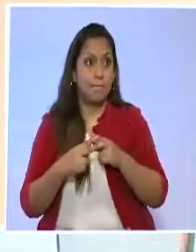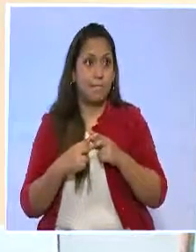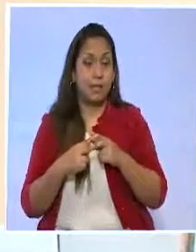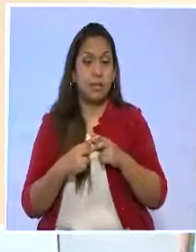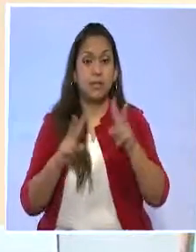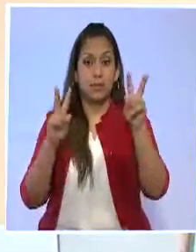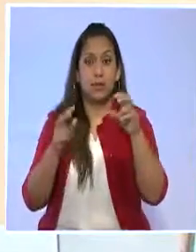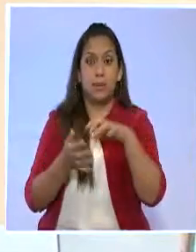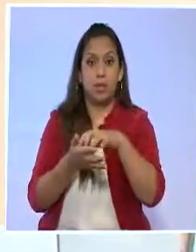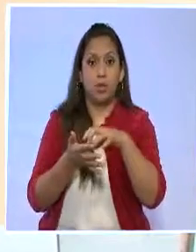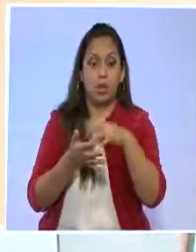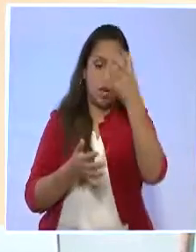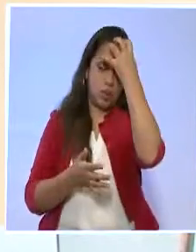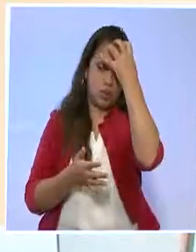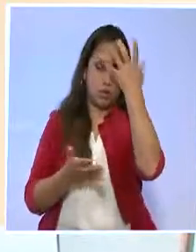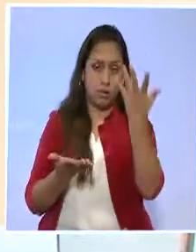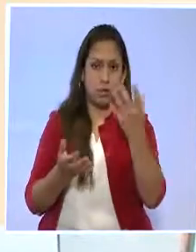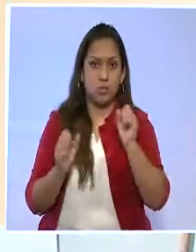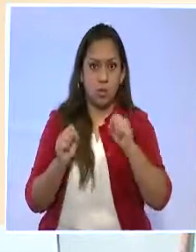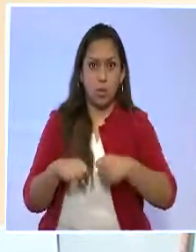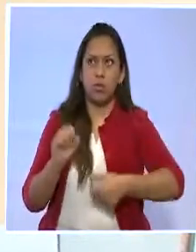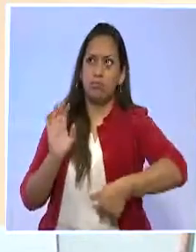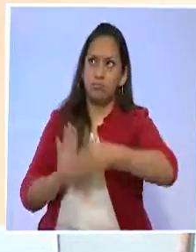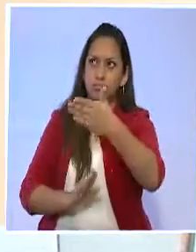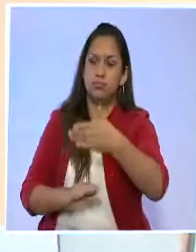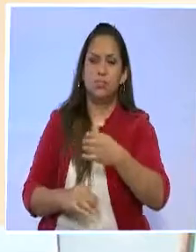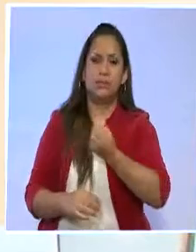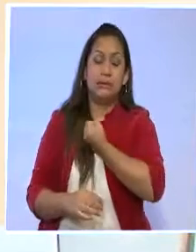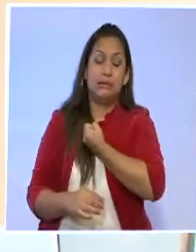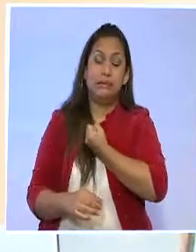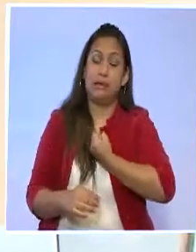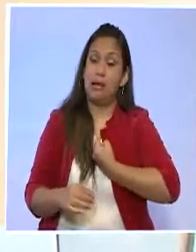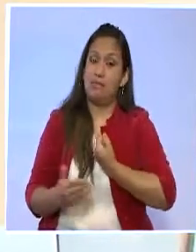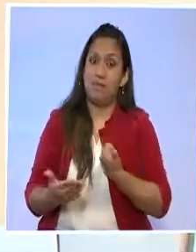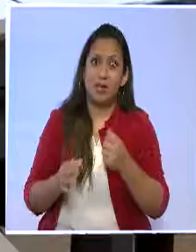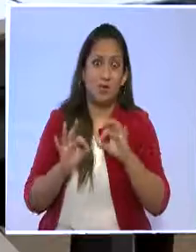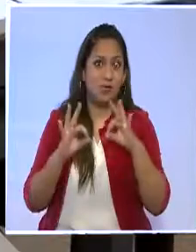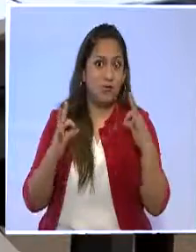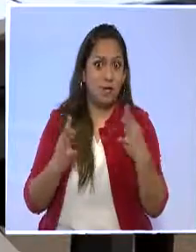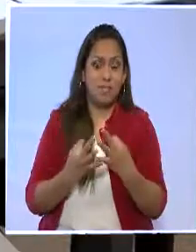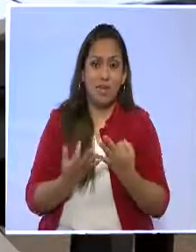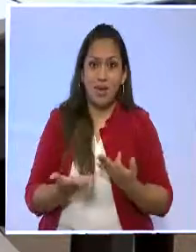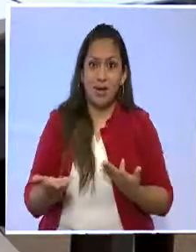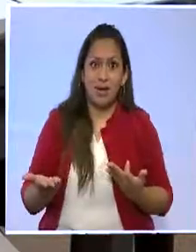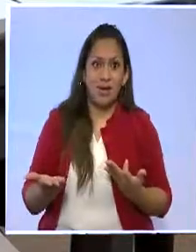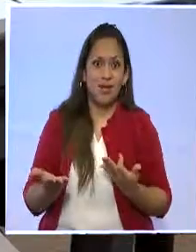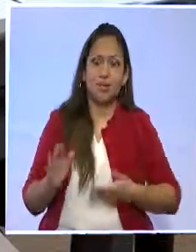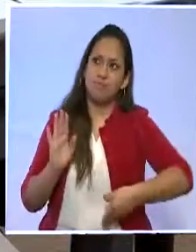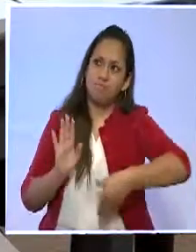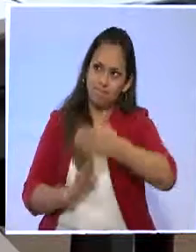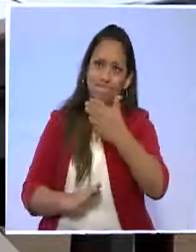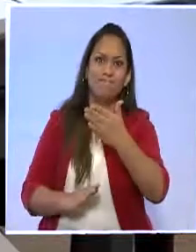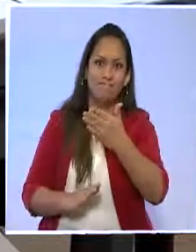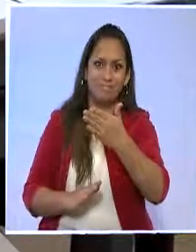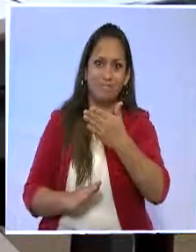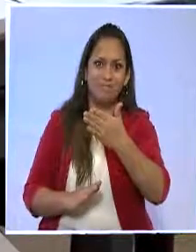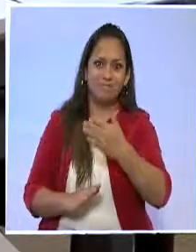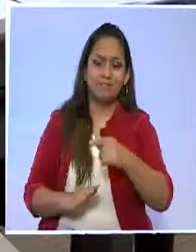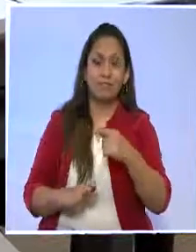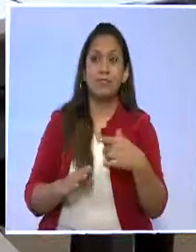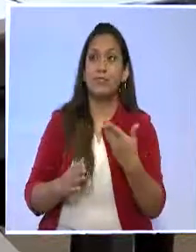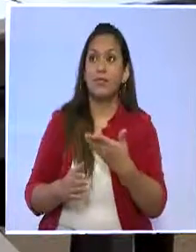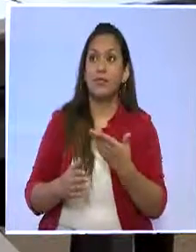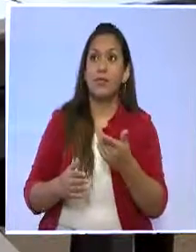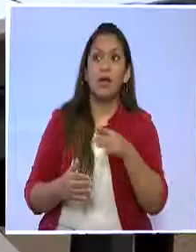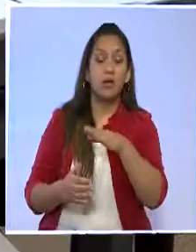educativos para poder estar allá haciendo un sacrificio también de las familias amén son compañeros de